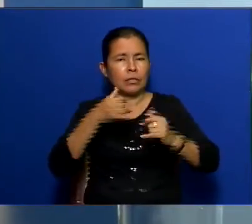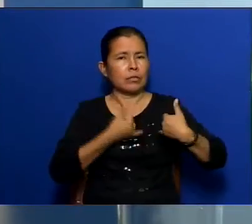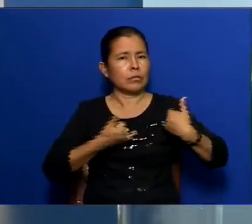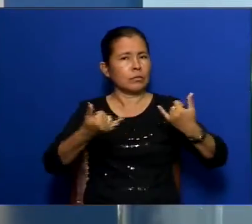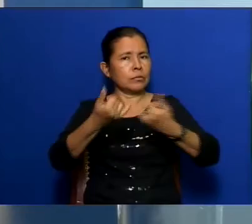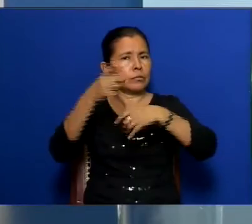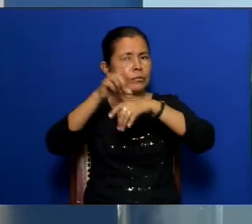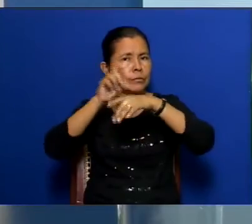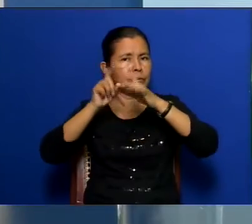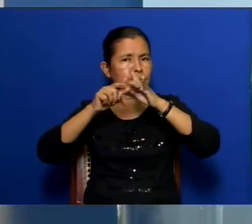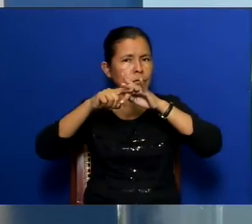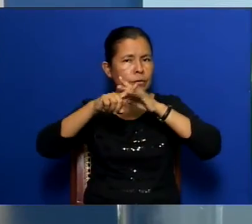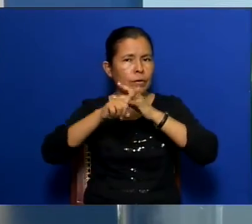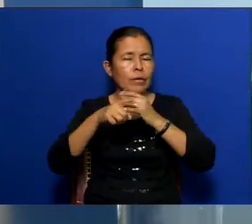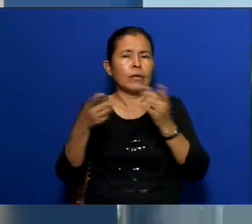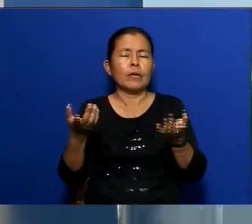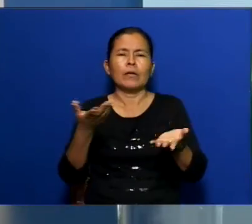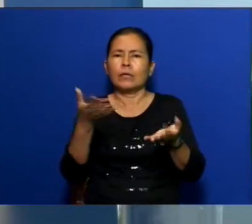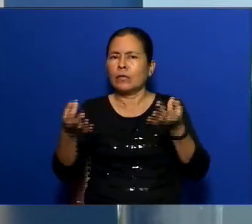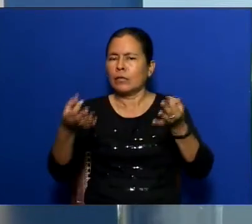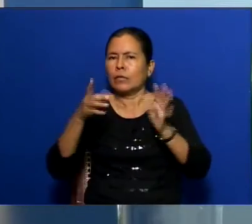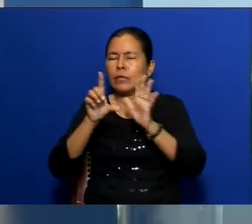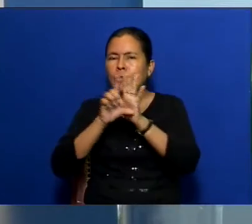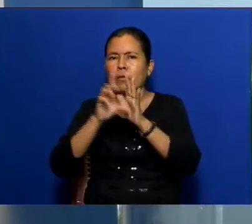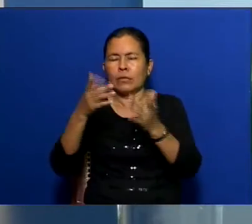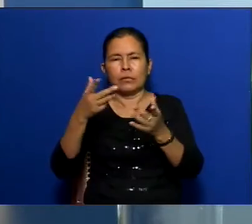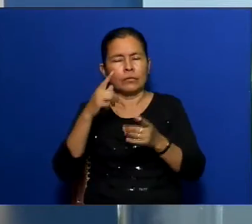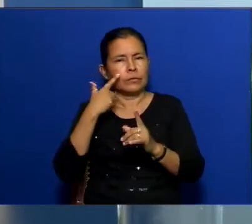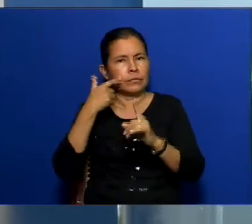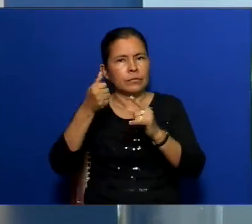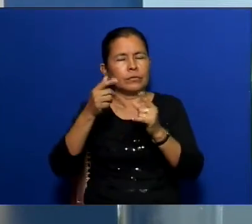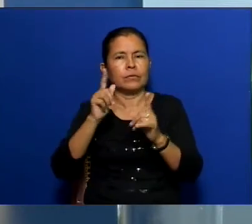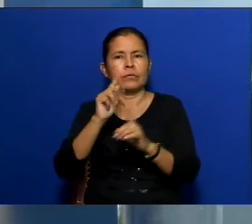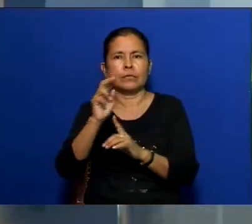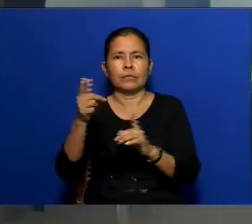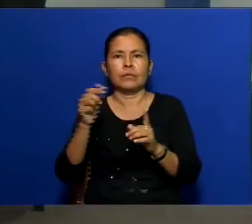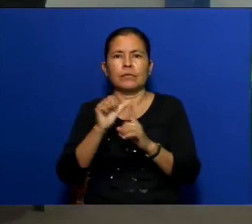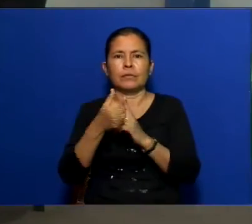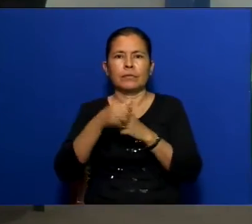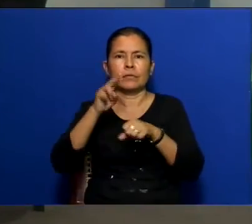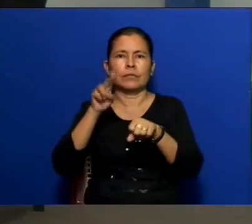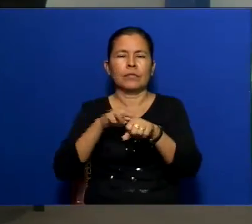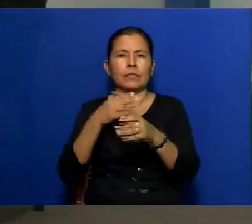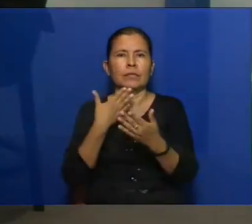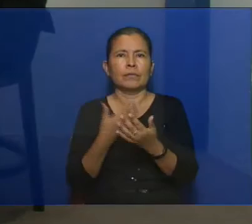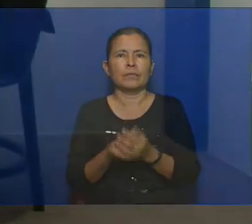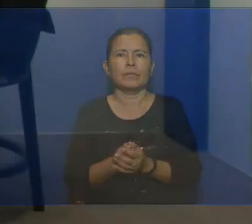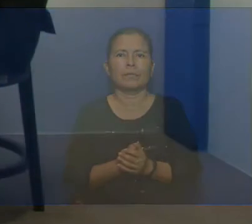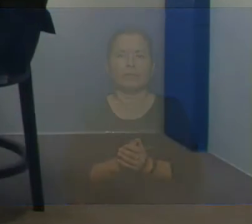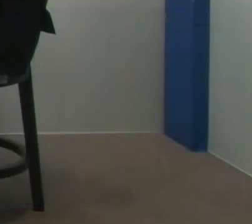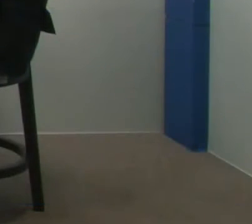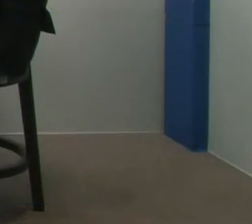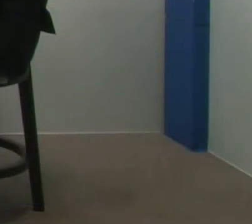amigos televidentes, les invitamos a seguir en sintonía del canal parlamentario. Hasta pronto. Gracias.